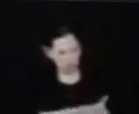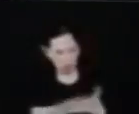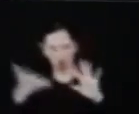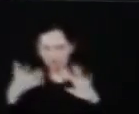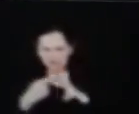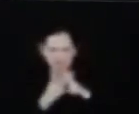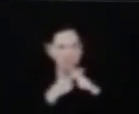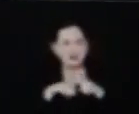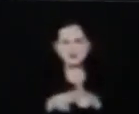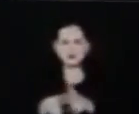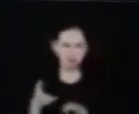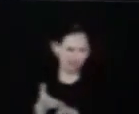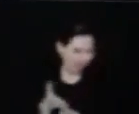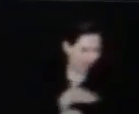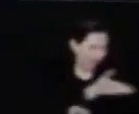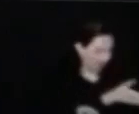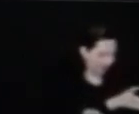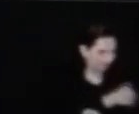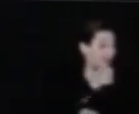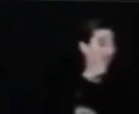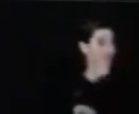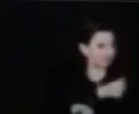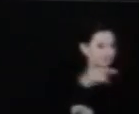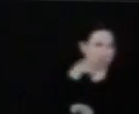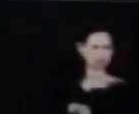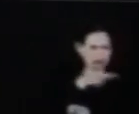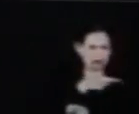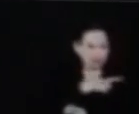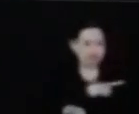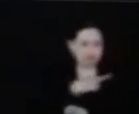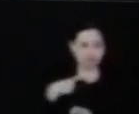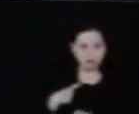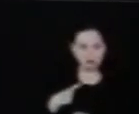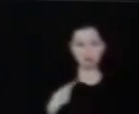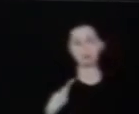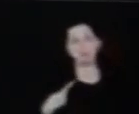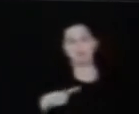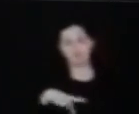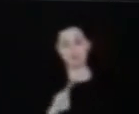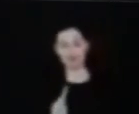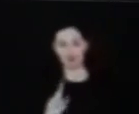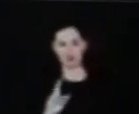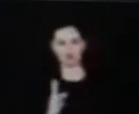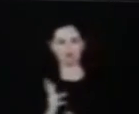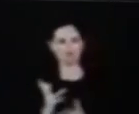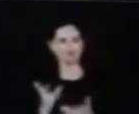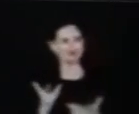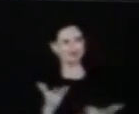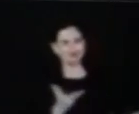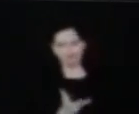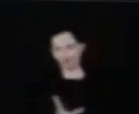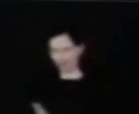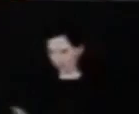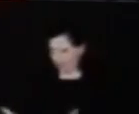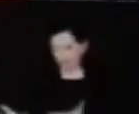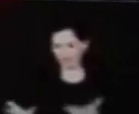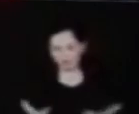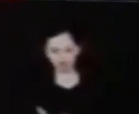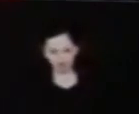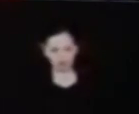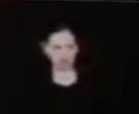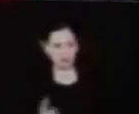violencia, y así lo haremos. Pero ante la ineficiencia de